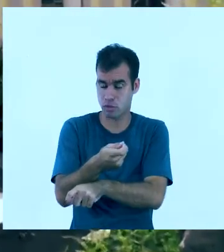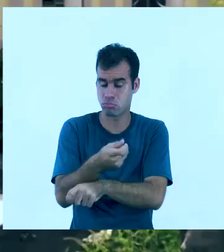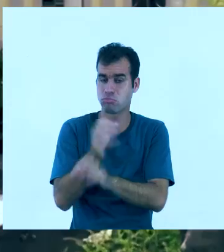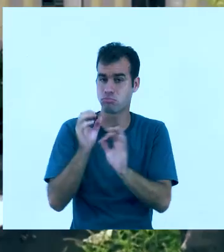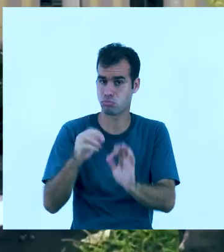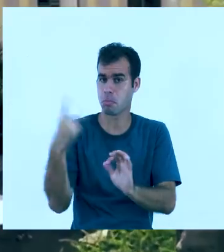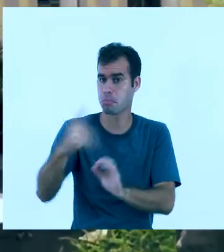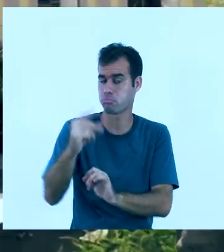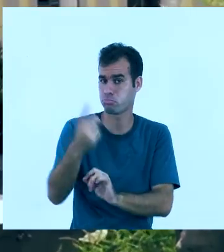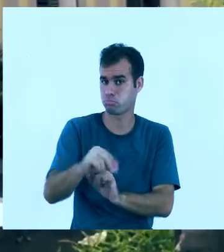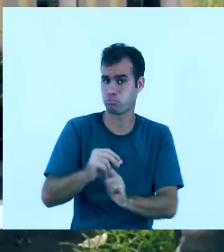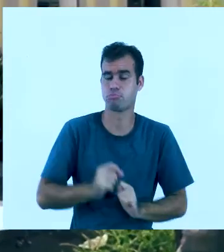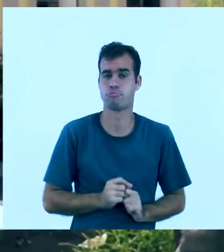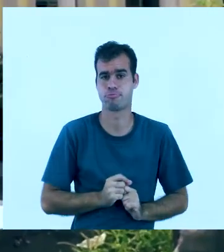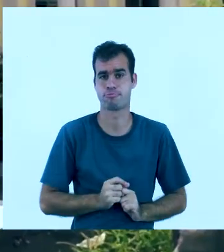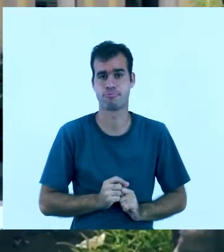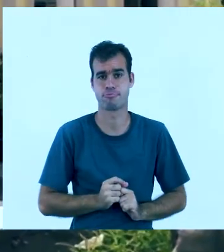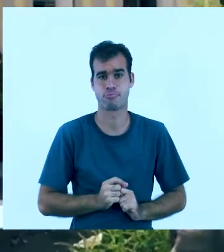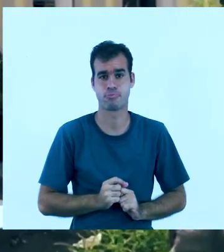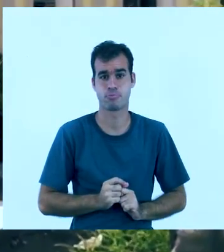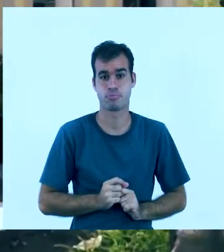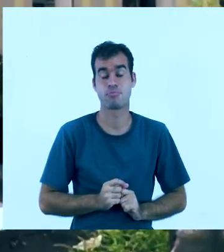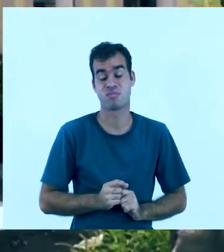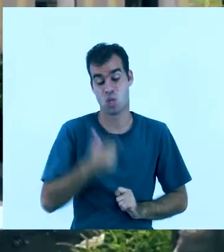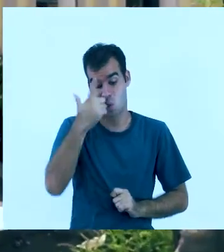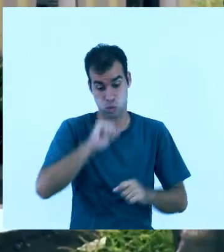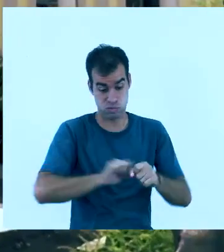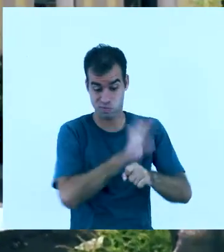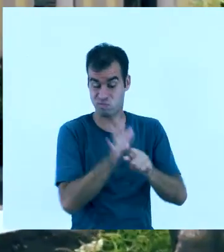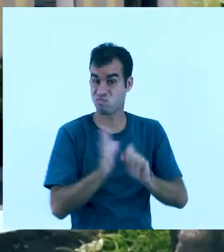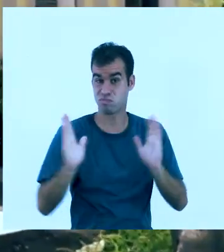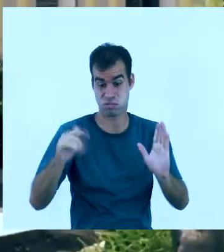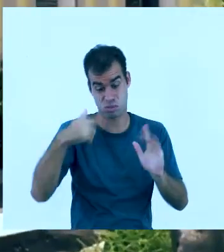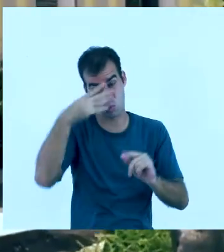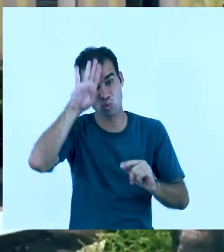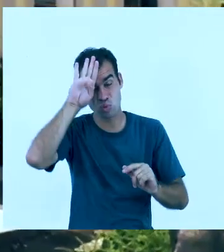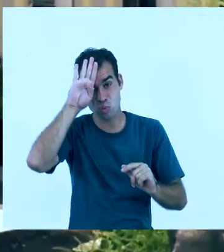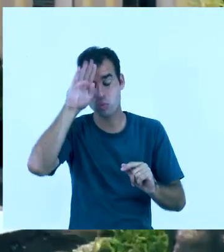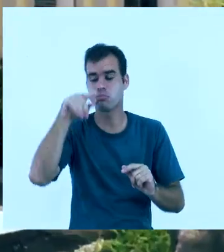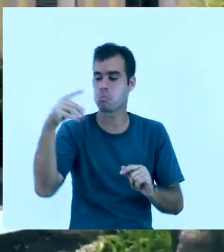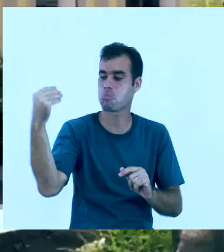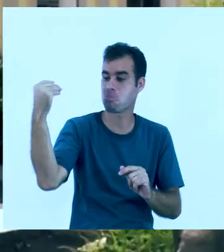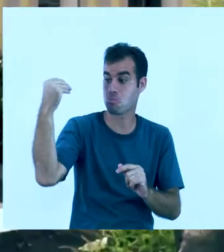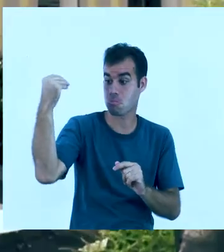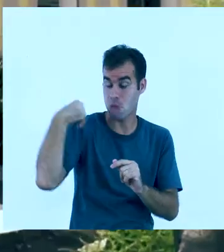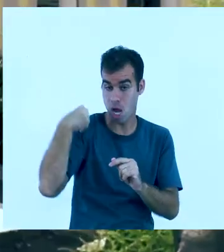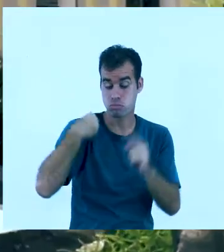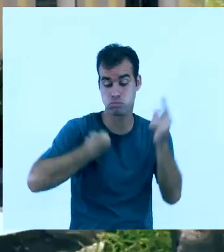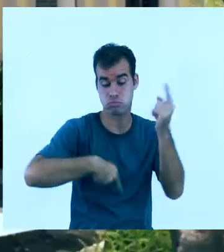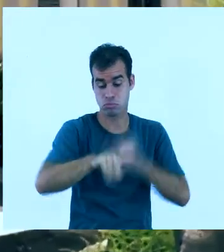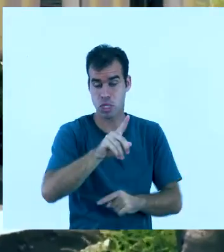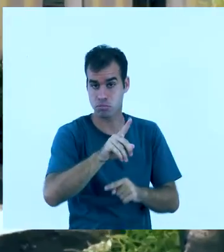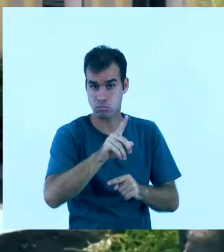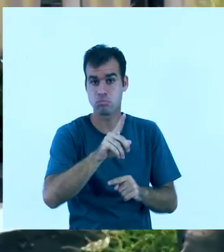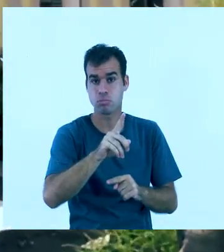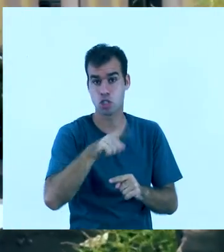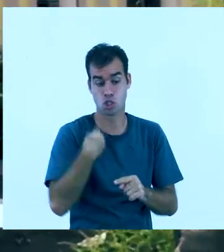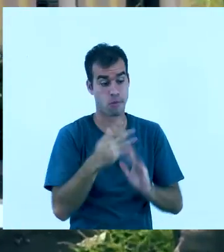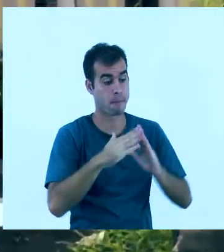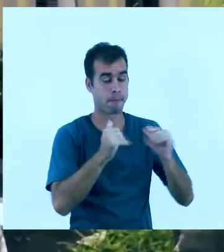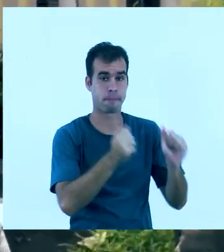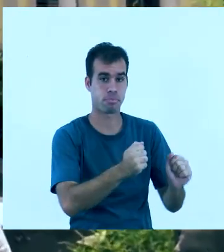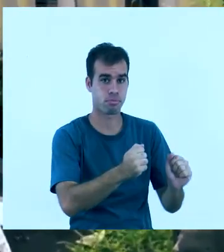ahí, estoy como adiestrada a este curso. Y bueno, ante esta situación que está viviendo el país, nos llamaron por acá por la sede universitaria,